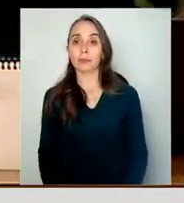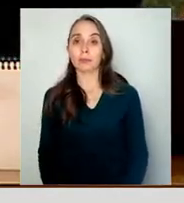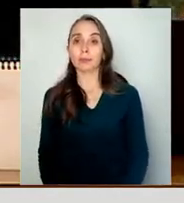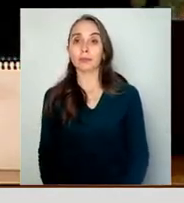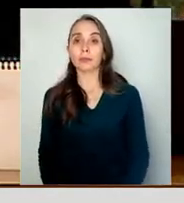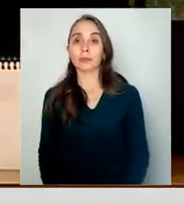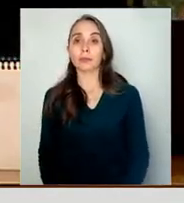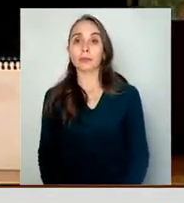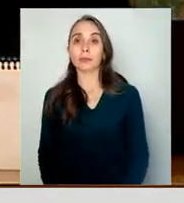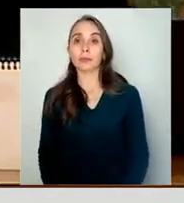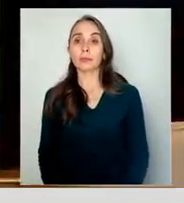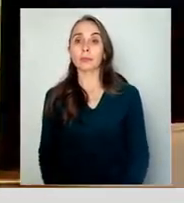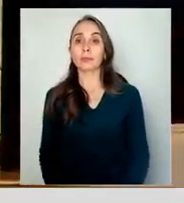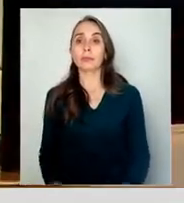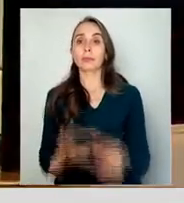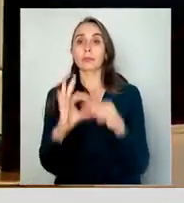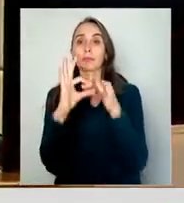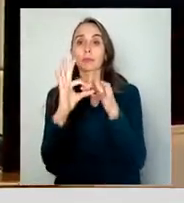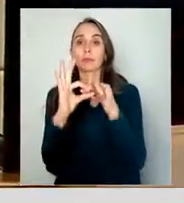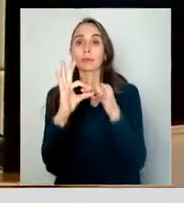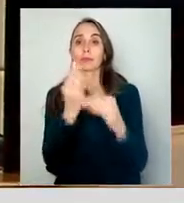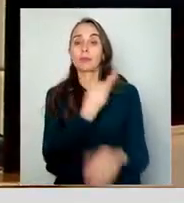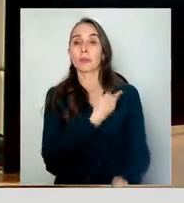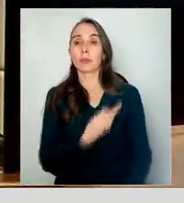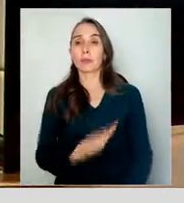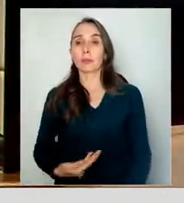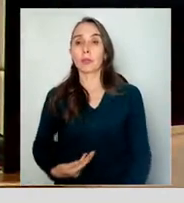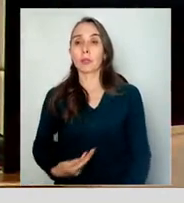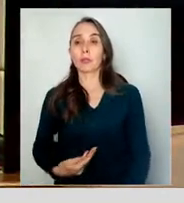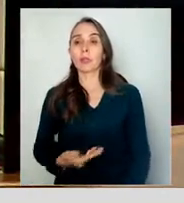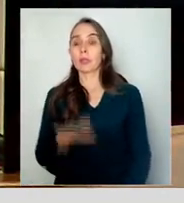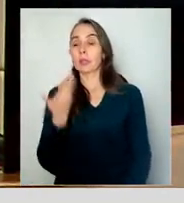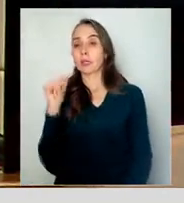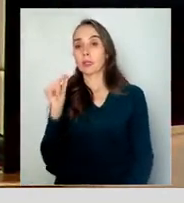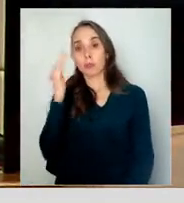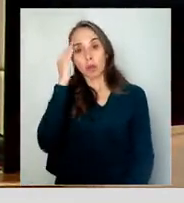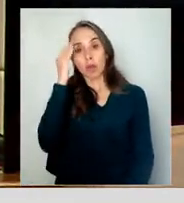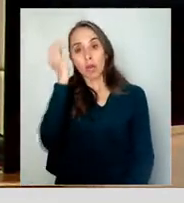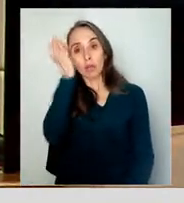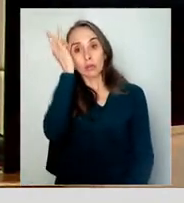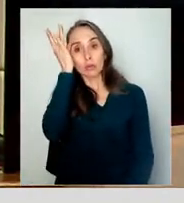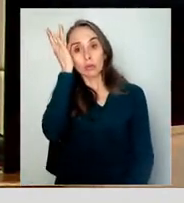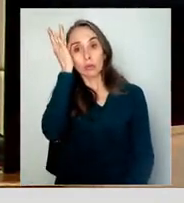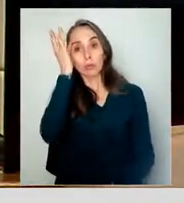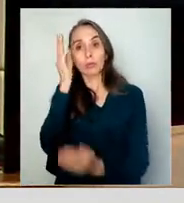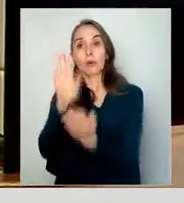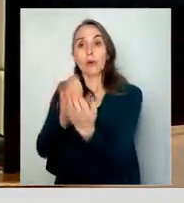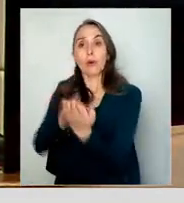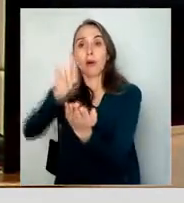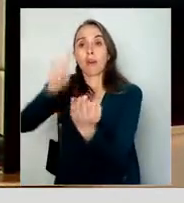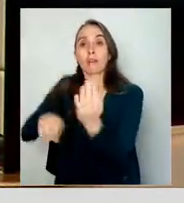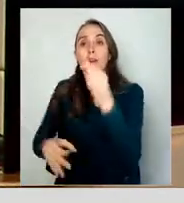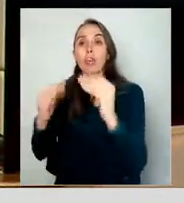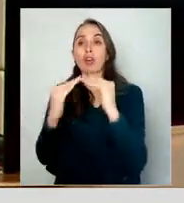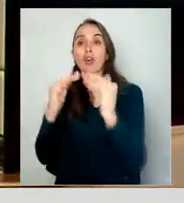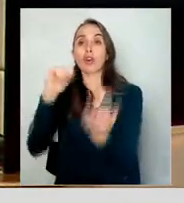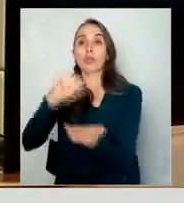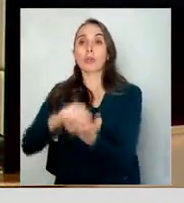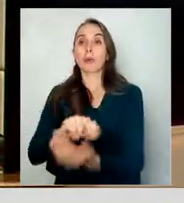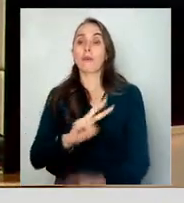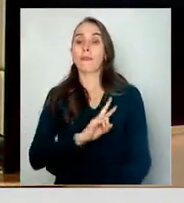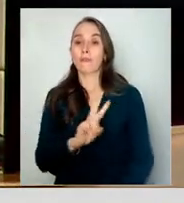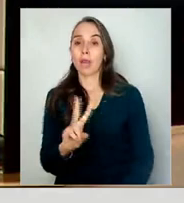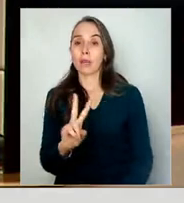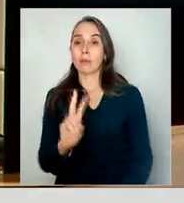Gracias presidente estos últimos días No hemos enterado de un fallo de la corte de apelaciones de Valparaíso que ordena